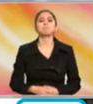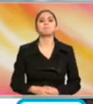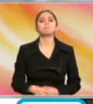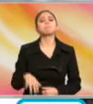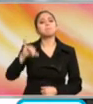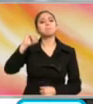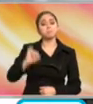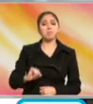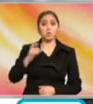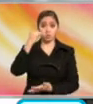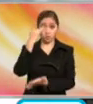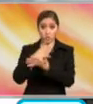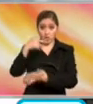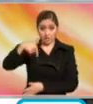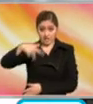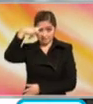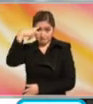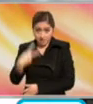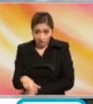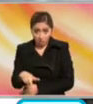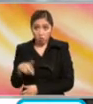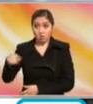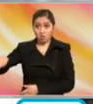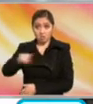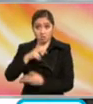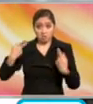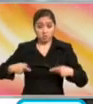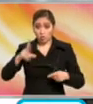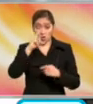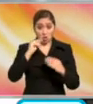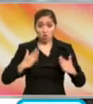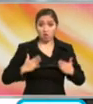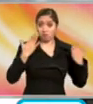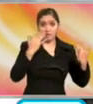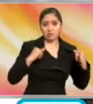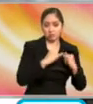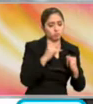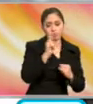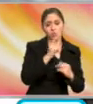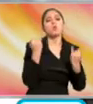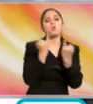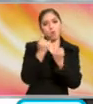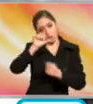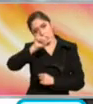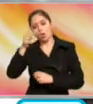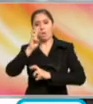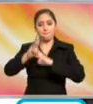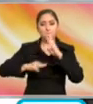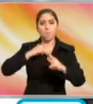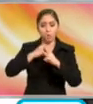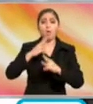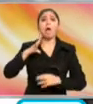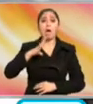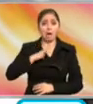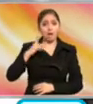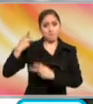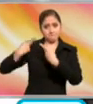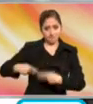confianza en México, sino en todo el mundo, ¿no? Hay crisis en hay muchas autoridades,